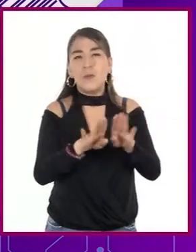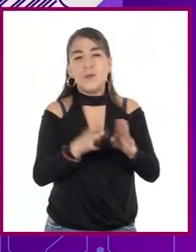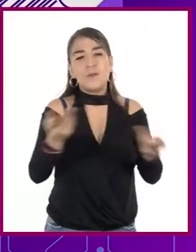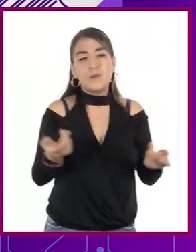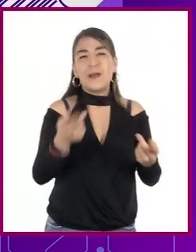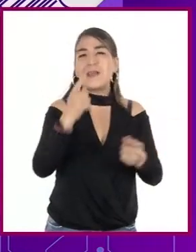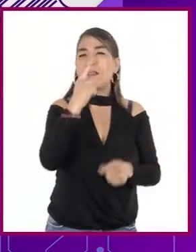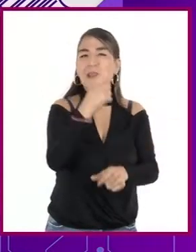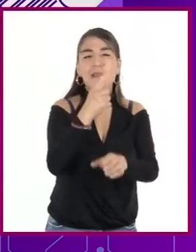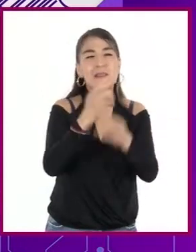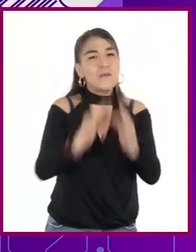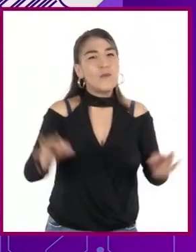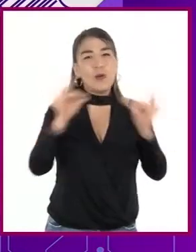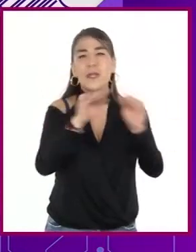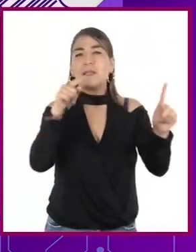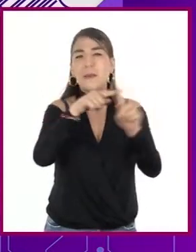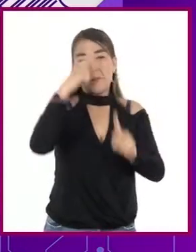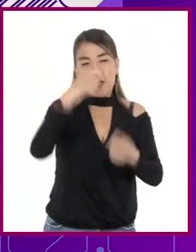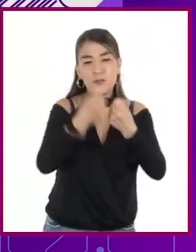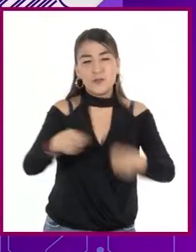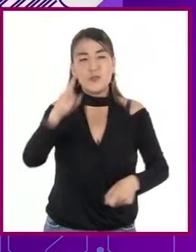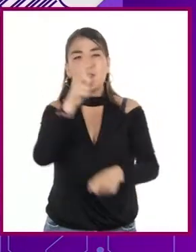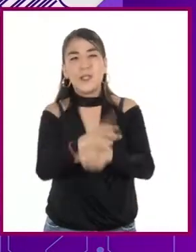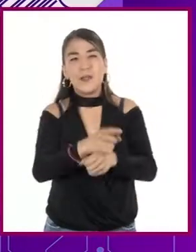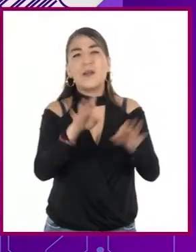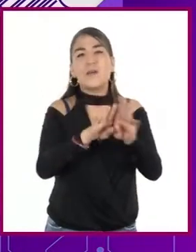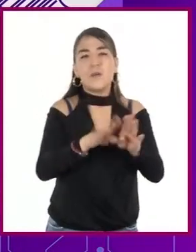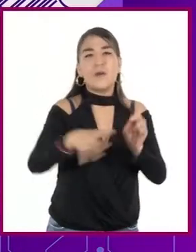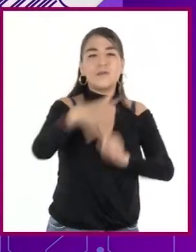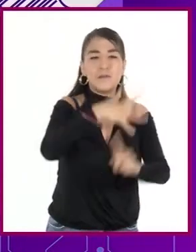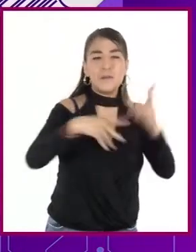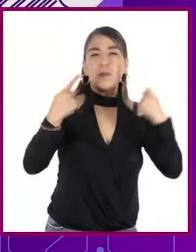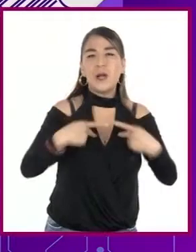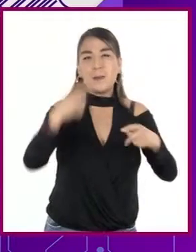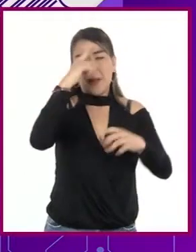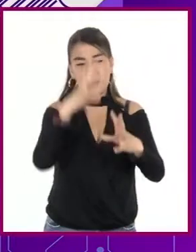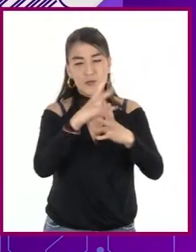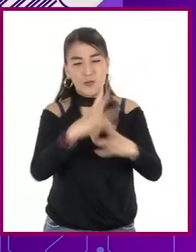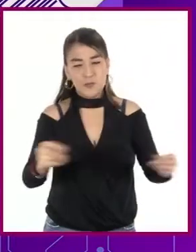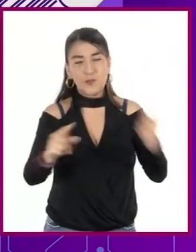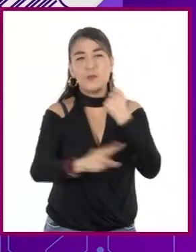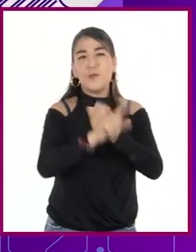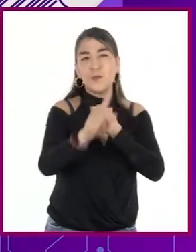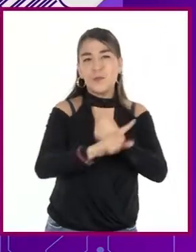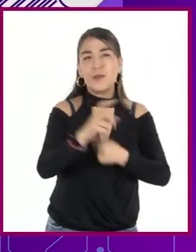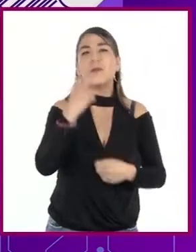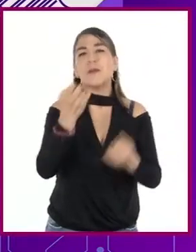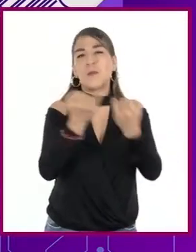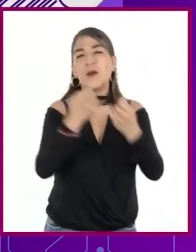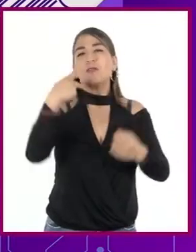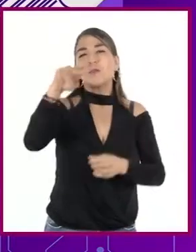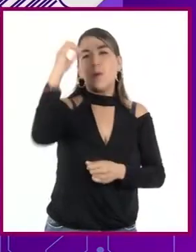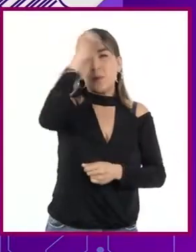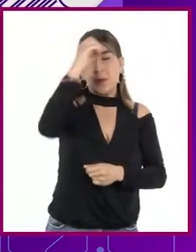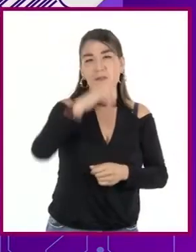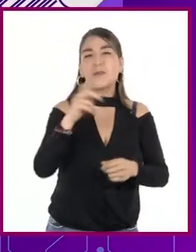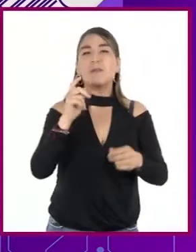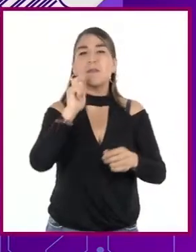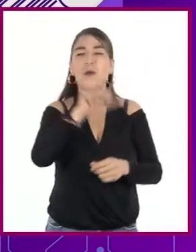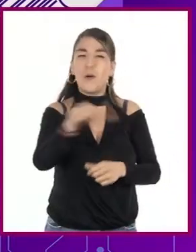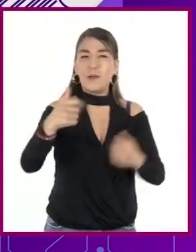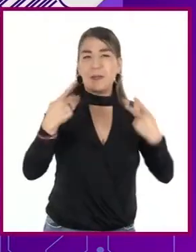las sociedades utilizan para resolver conflictos y para entender el punto de vista de los demás. Por